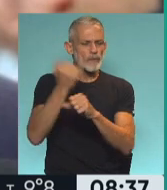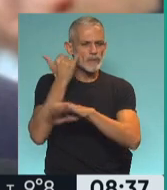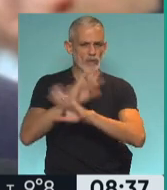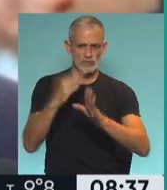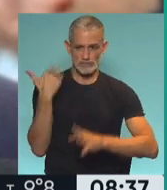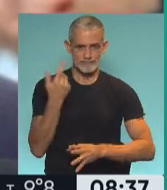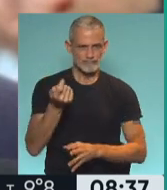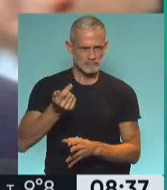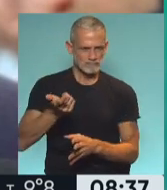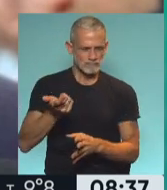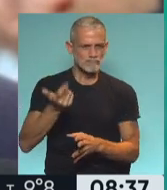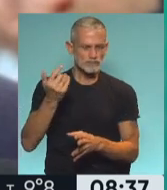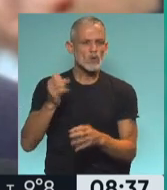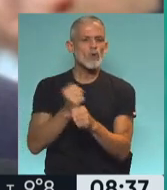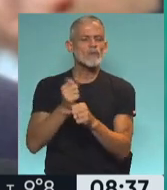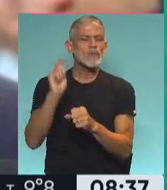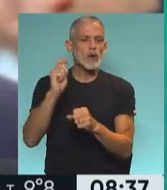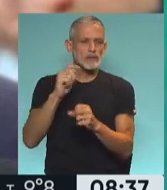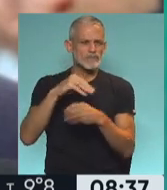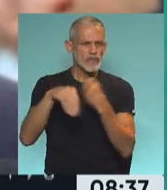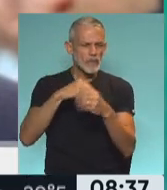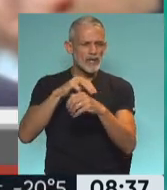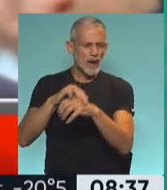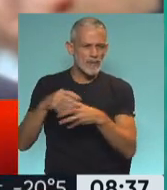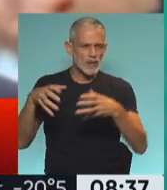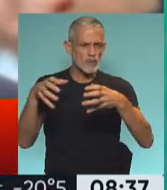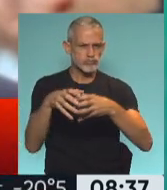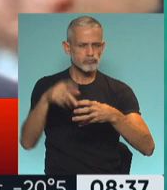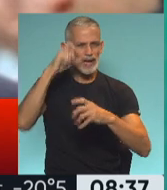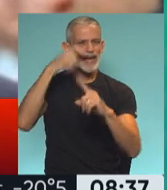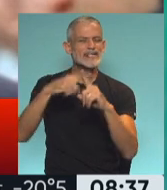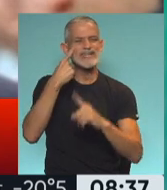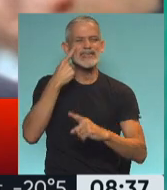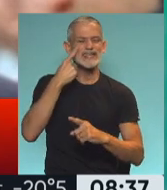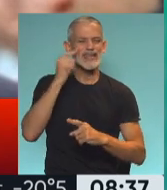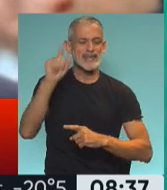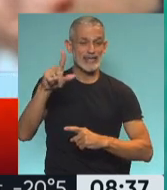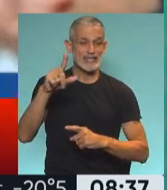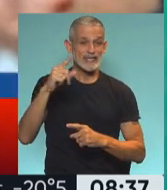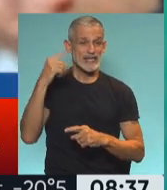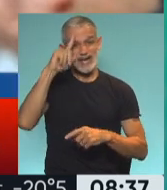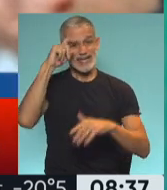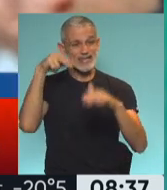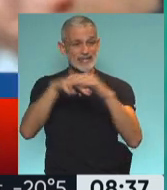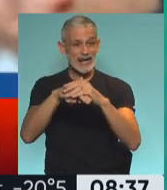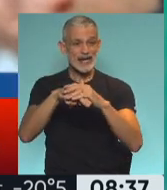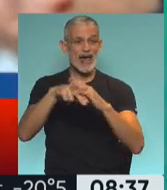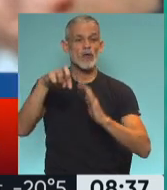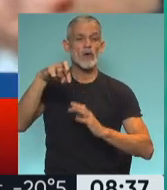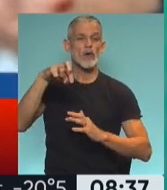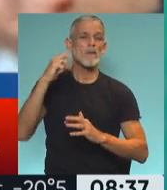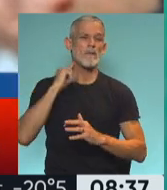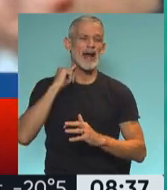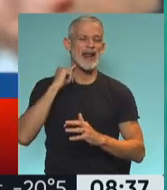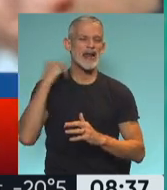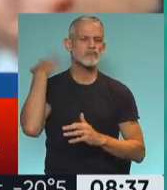las últimas horas por parte de sus allegados y el entorno del ex intendente, quien estaba internado en Paraná a raíz de una